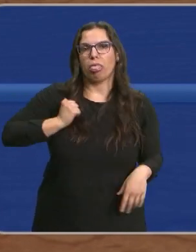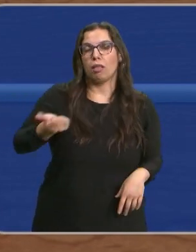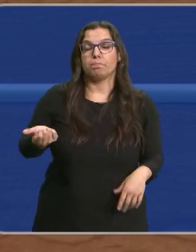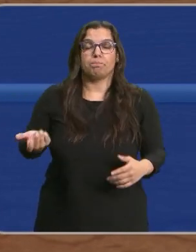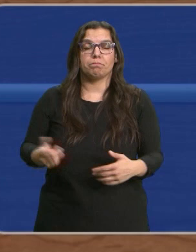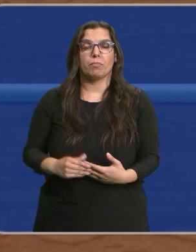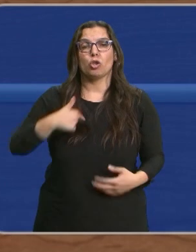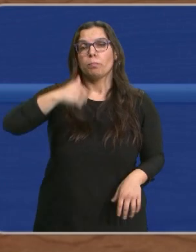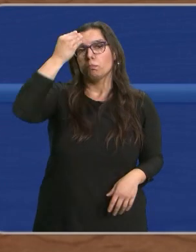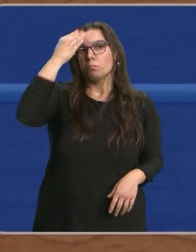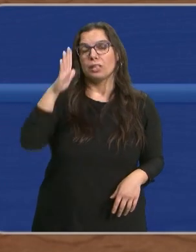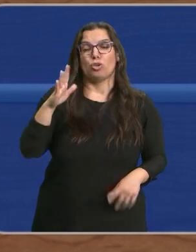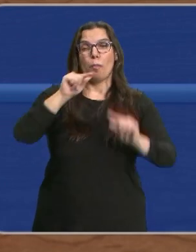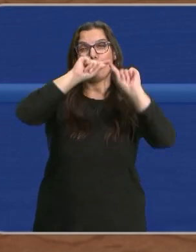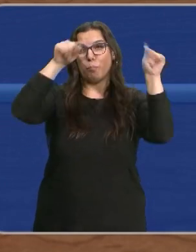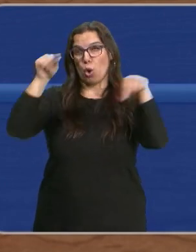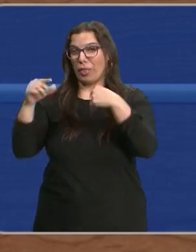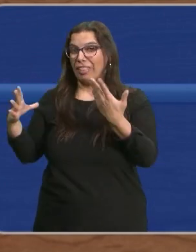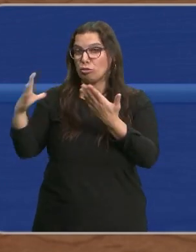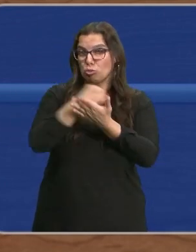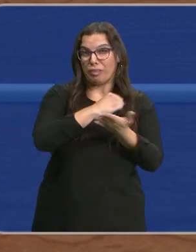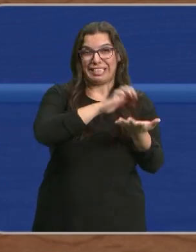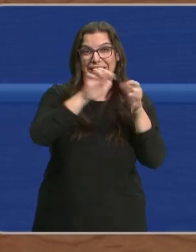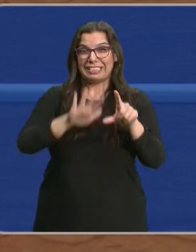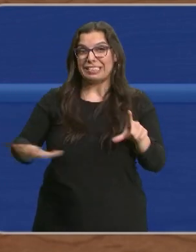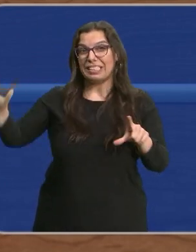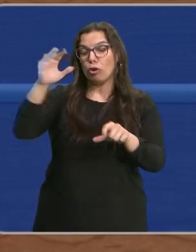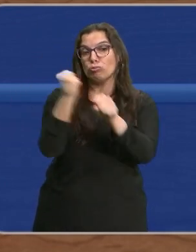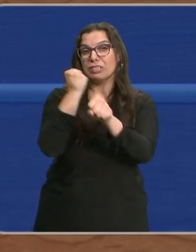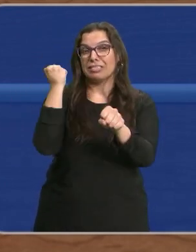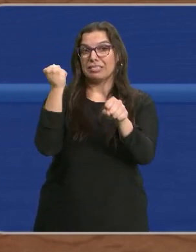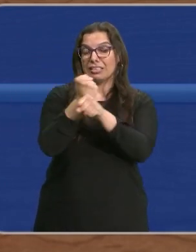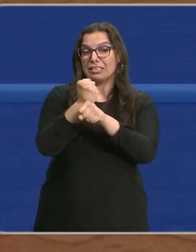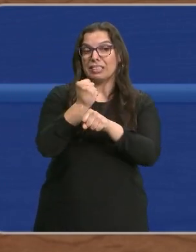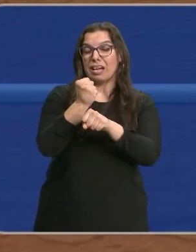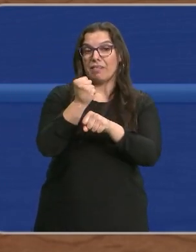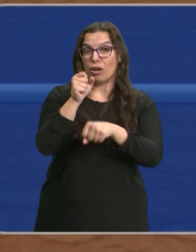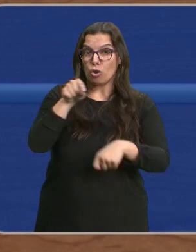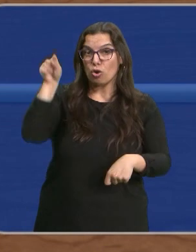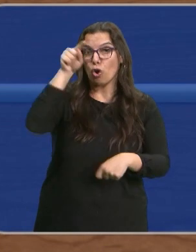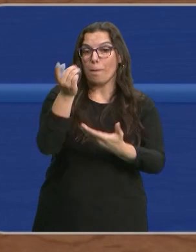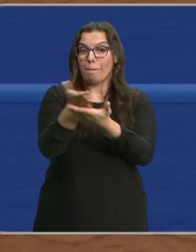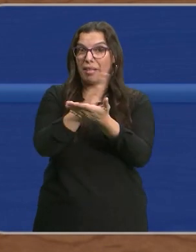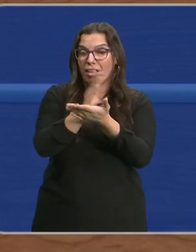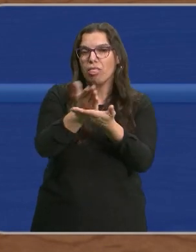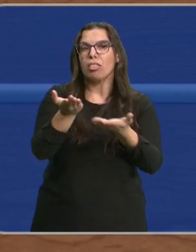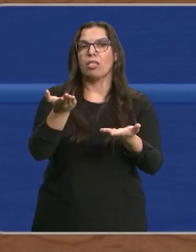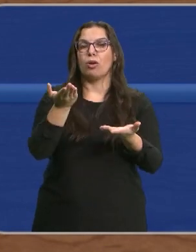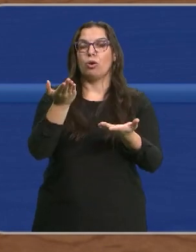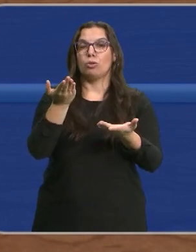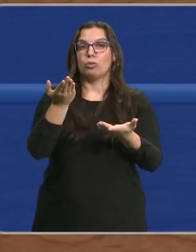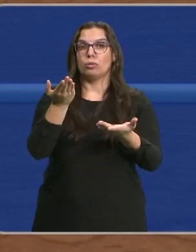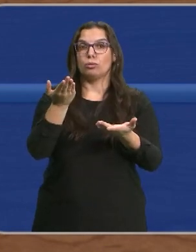Creo que en todas las provincias de Castilla y León la labor de intermediación, la labor de